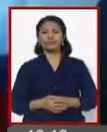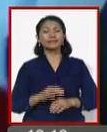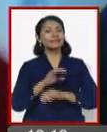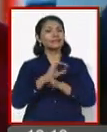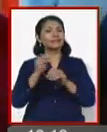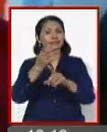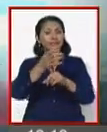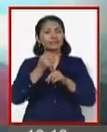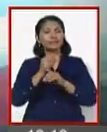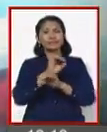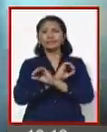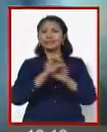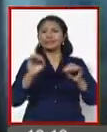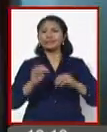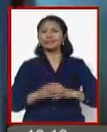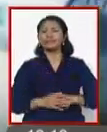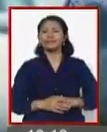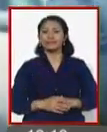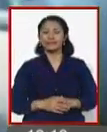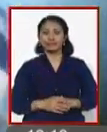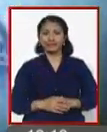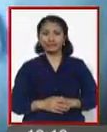¡Nadie me secuestró!